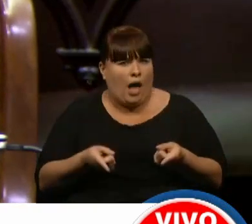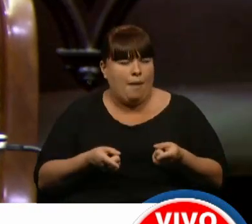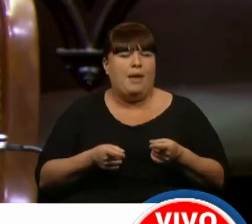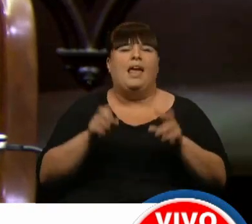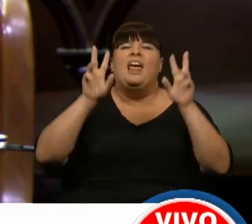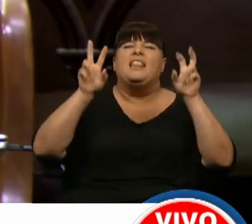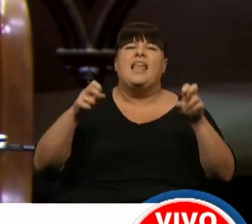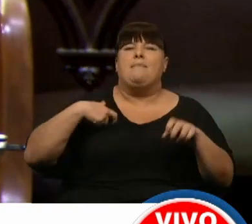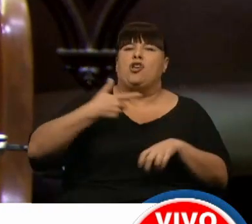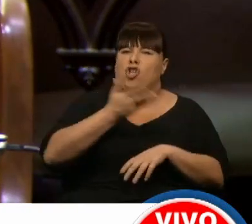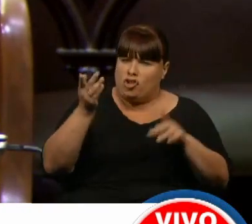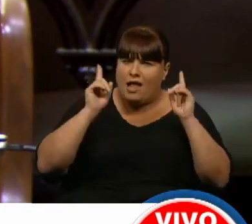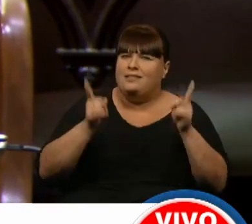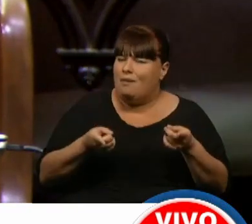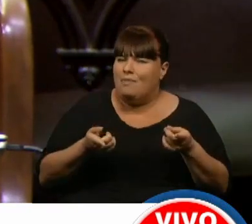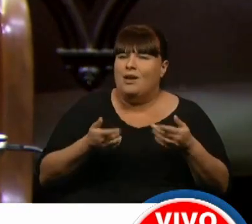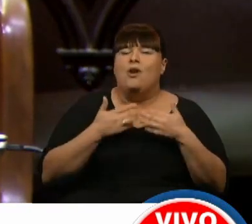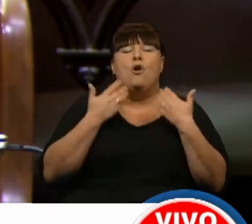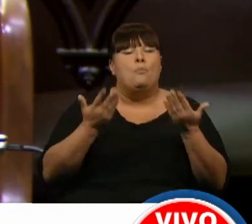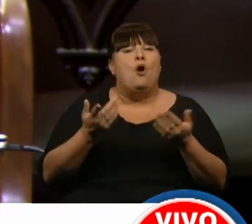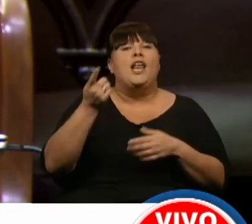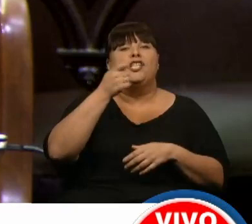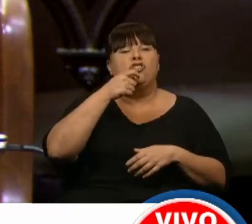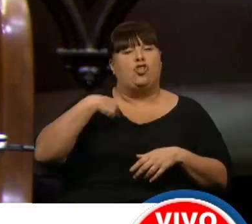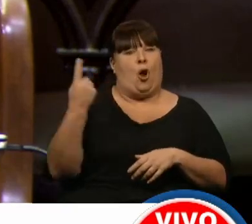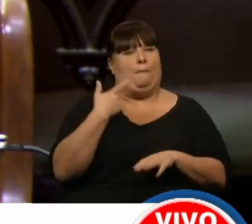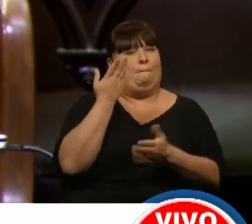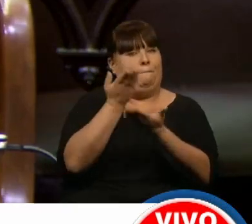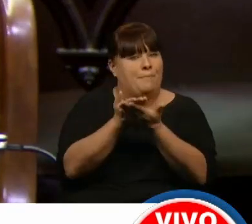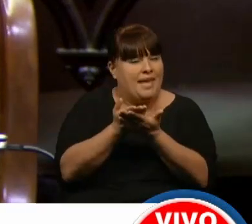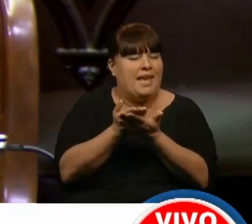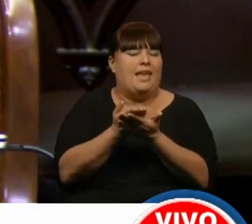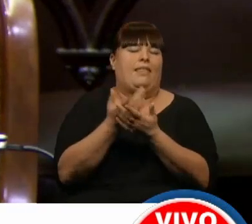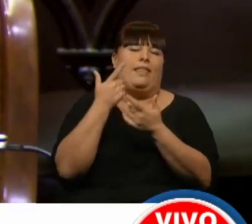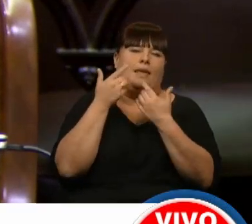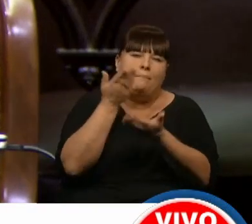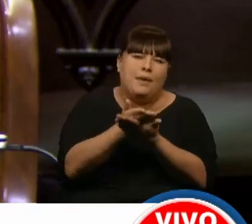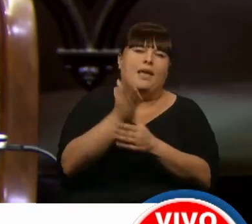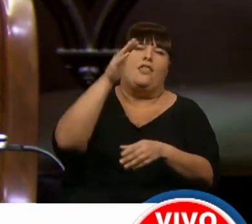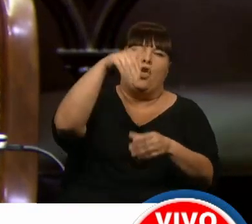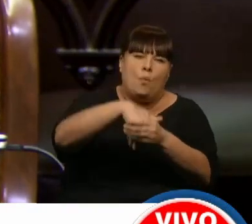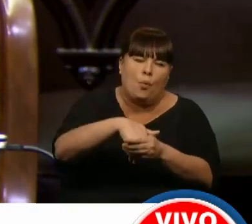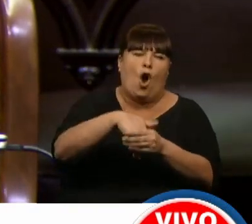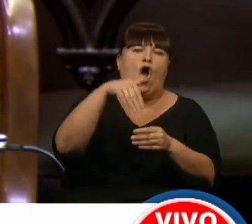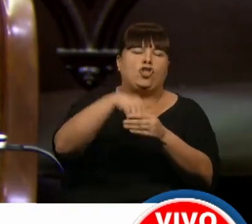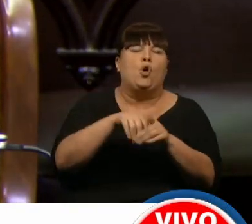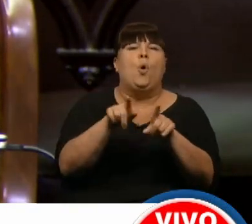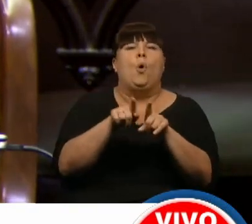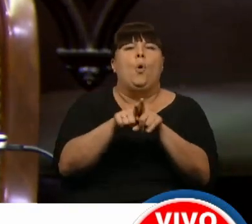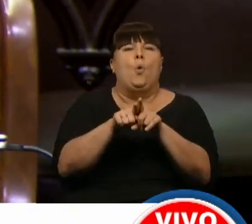en el aspecto social. Por eso que cuando pedimos y solicitamos y votamos